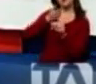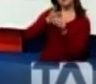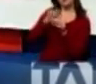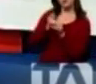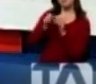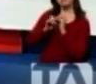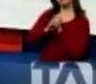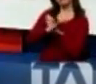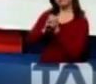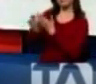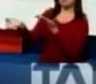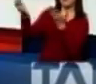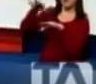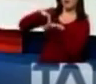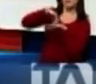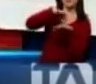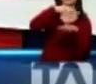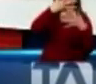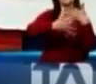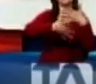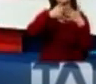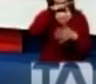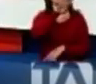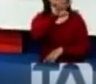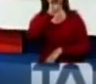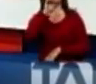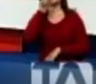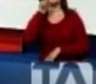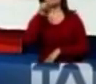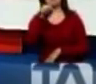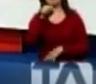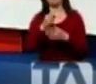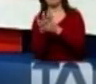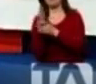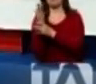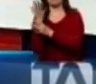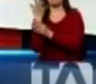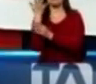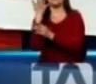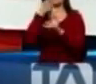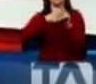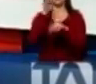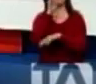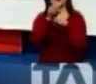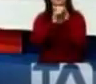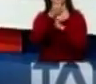de reforestación para alcanzar la siembra de 400.000 especies entre octubre de